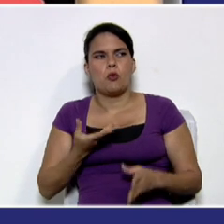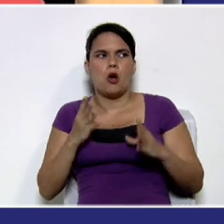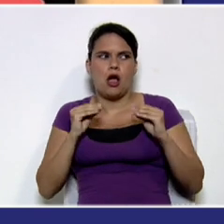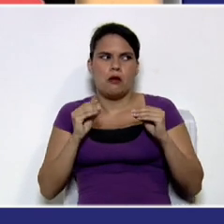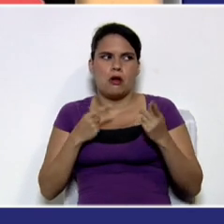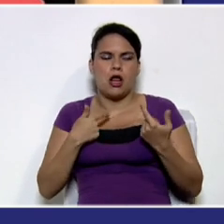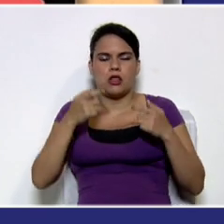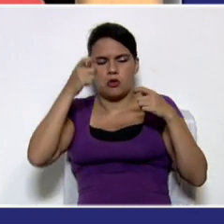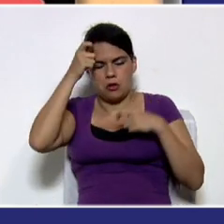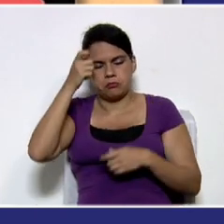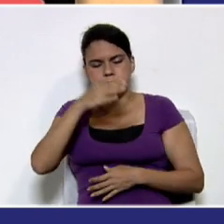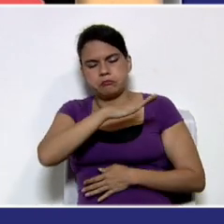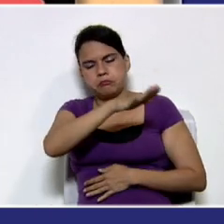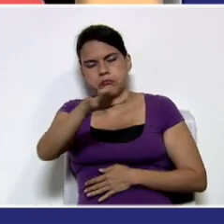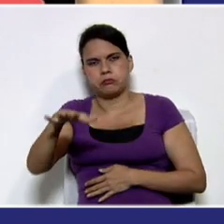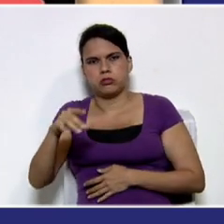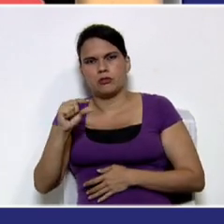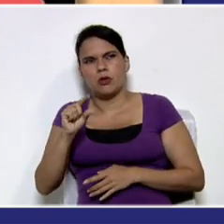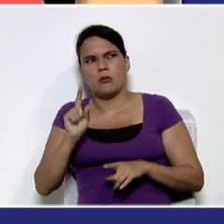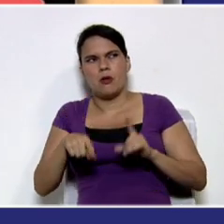caso aproximadamente